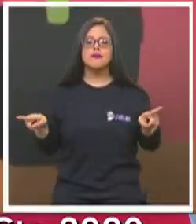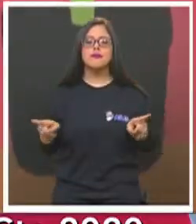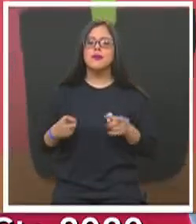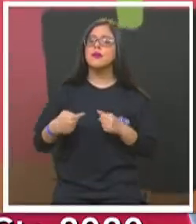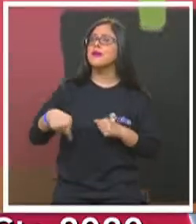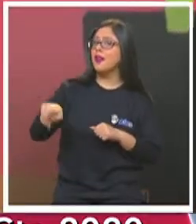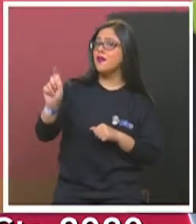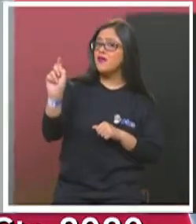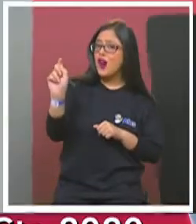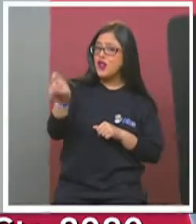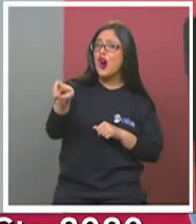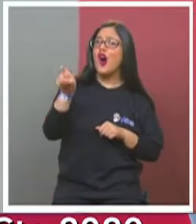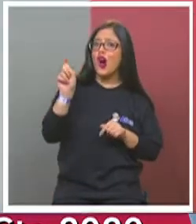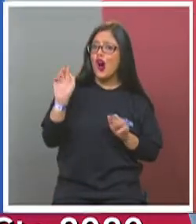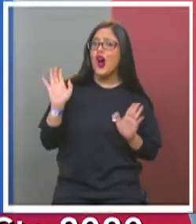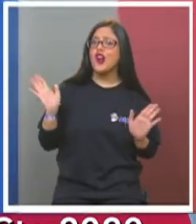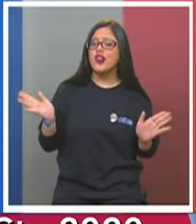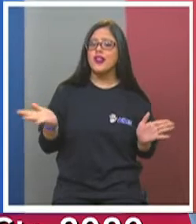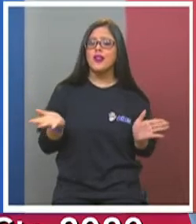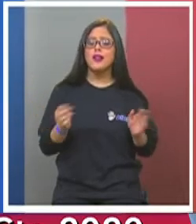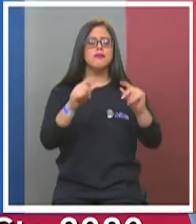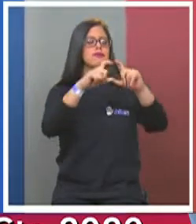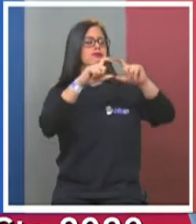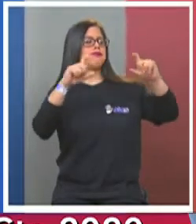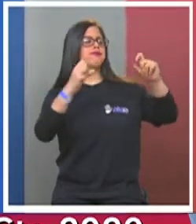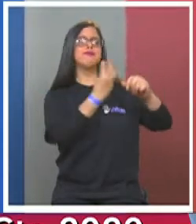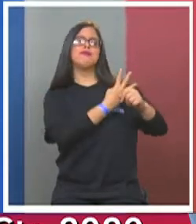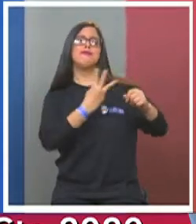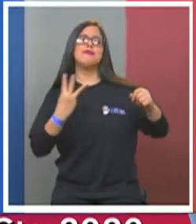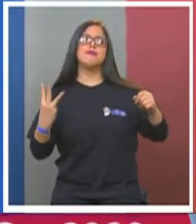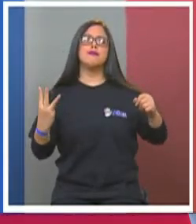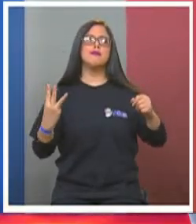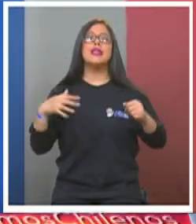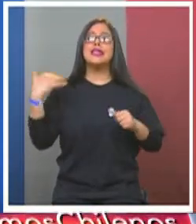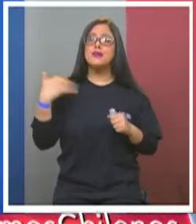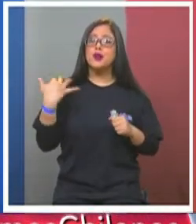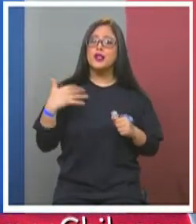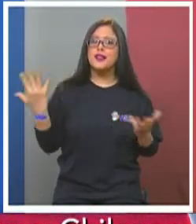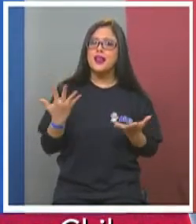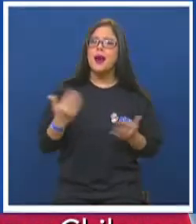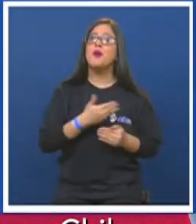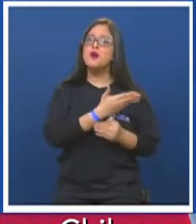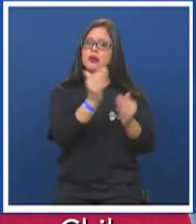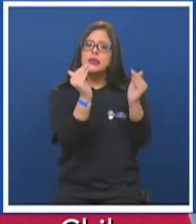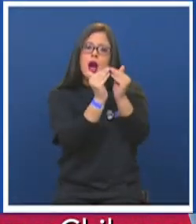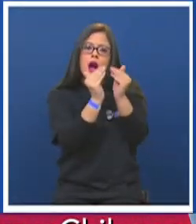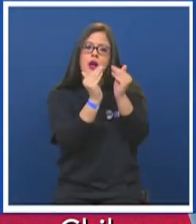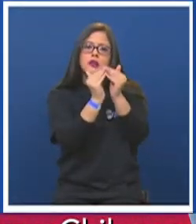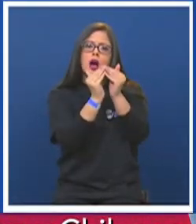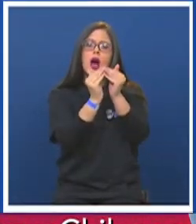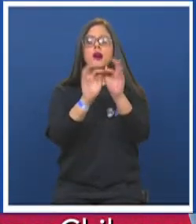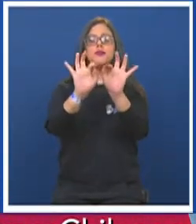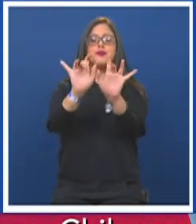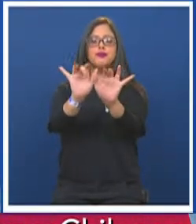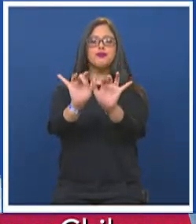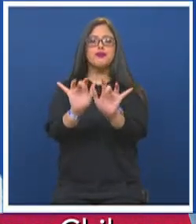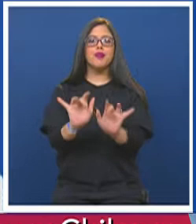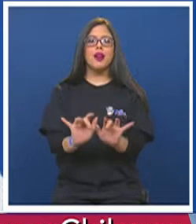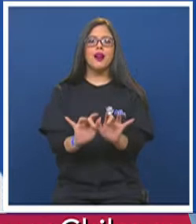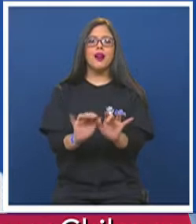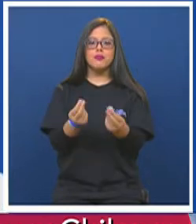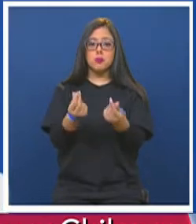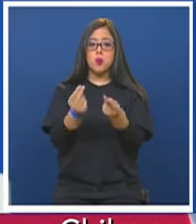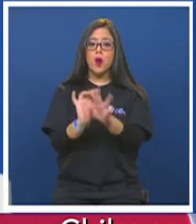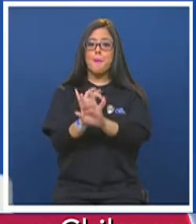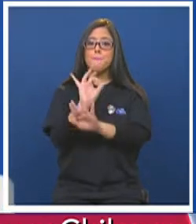Botón digital es el elemento clave para que usted, para que ustedes en su casa hagan sus donaciones.